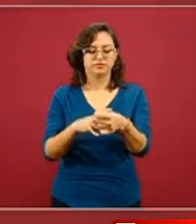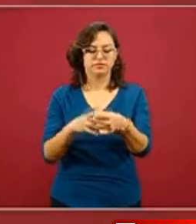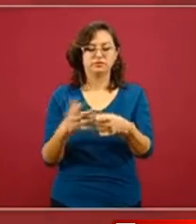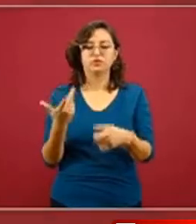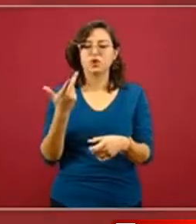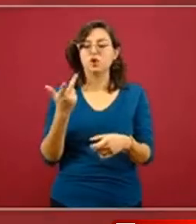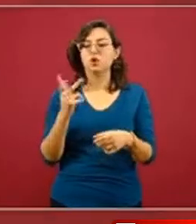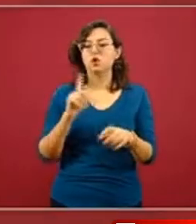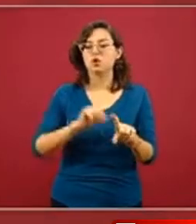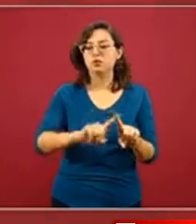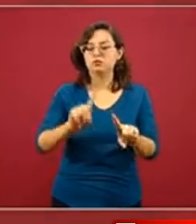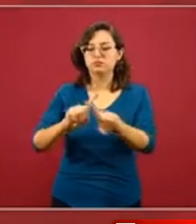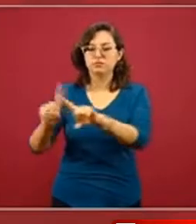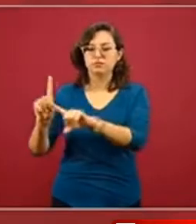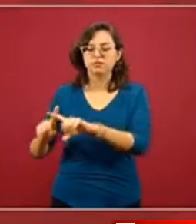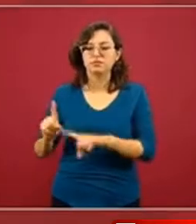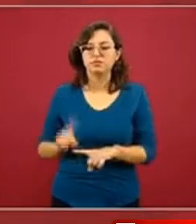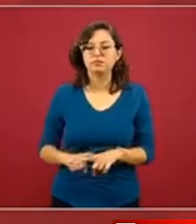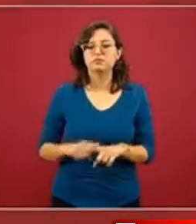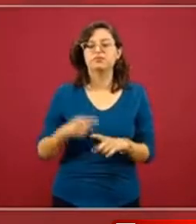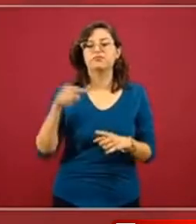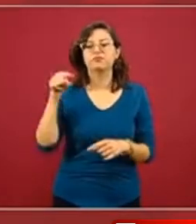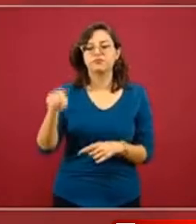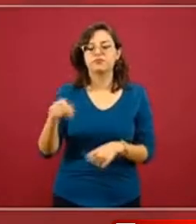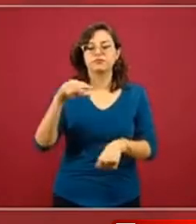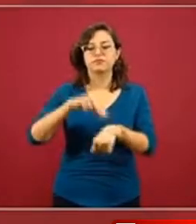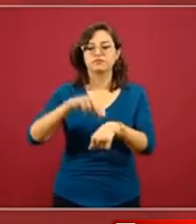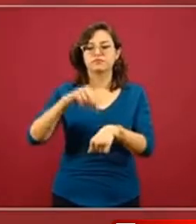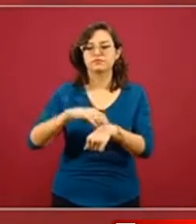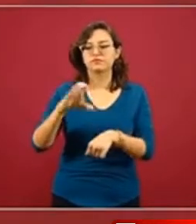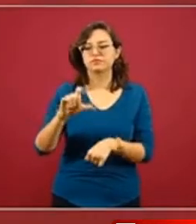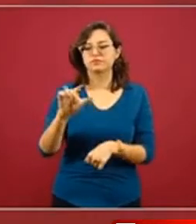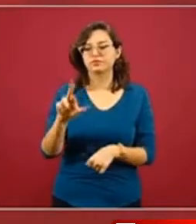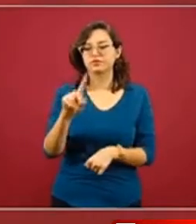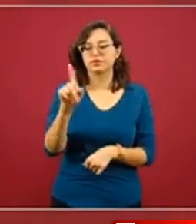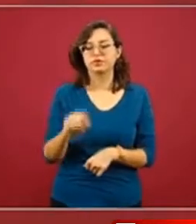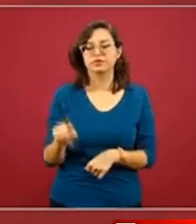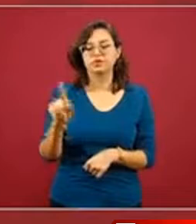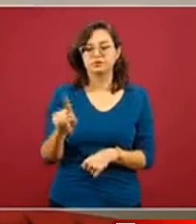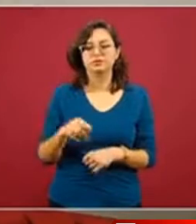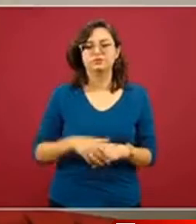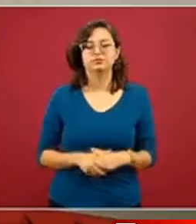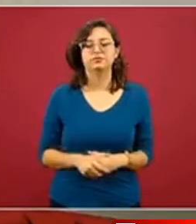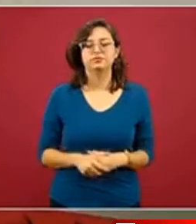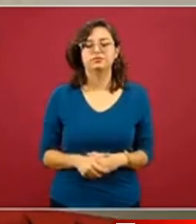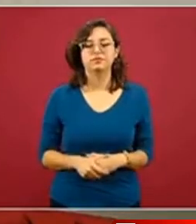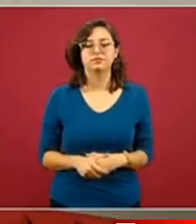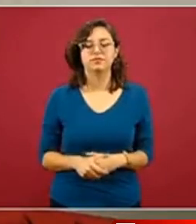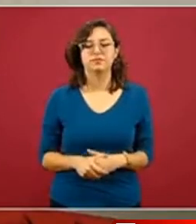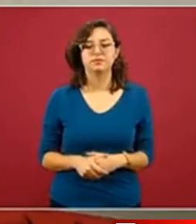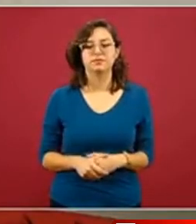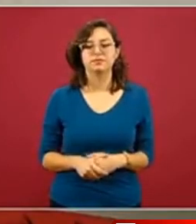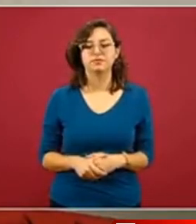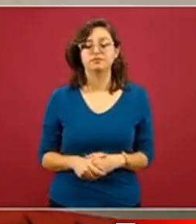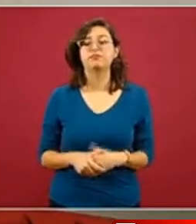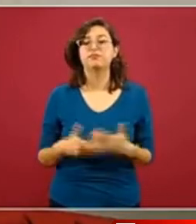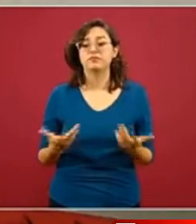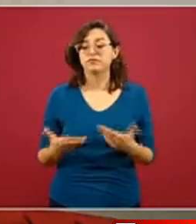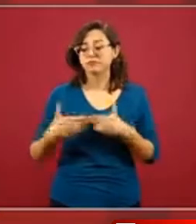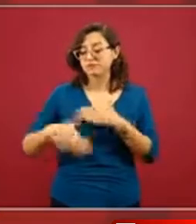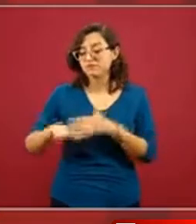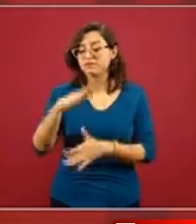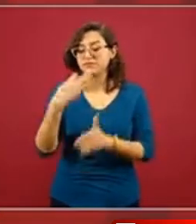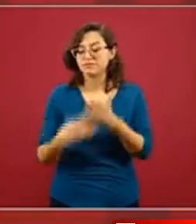que tiene la unidad que dirige el doctor Cruz Vega. Y tenemos todavía trabajo por